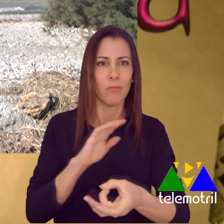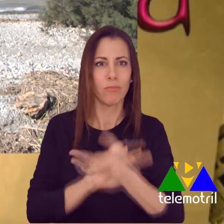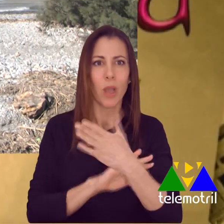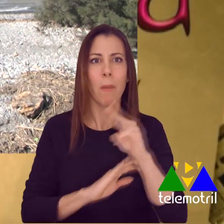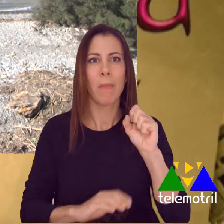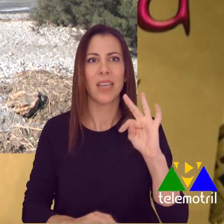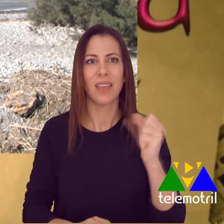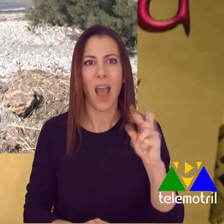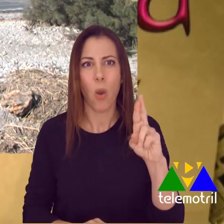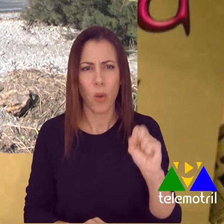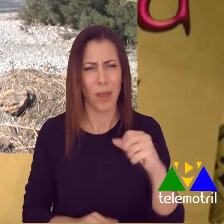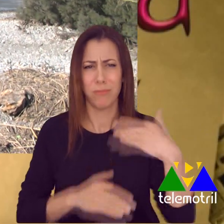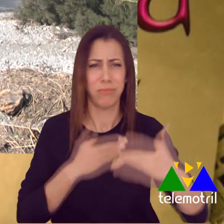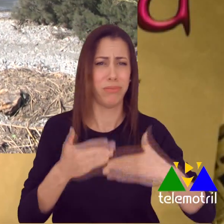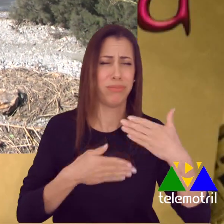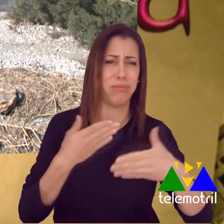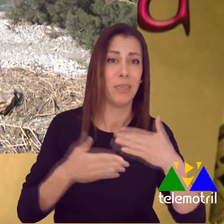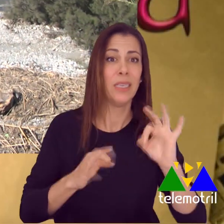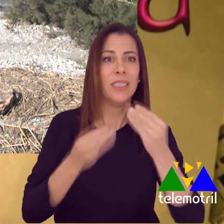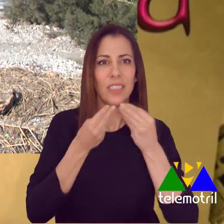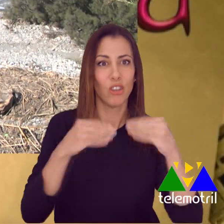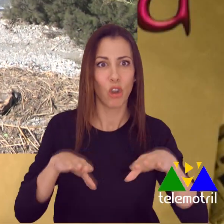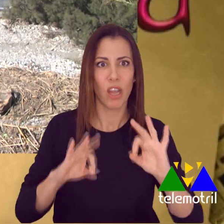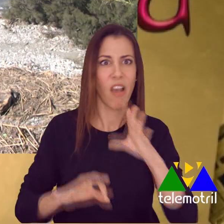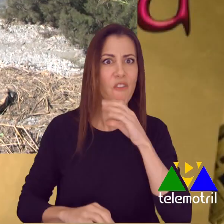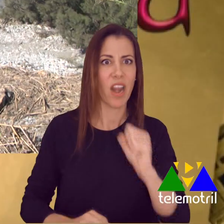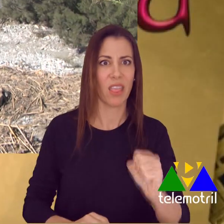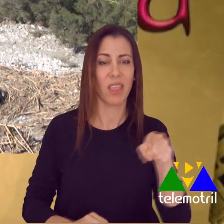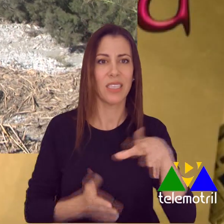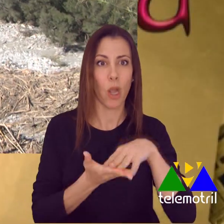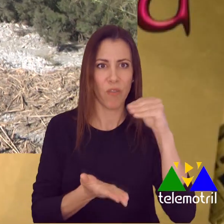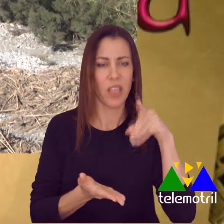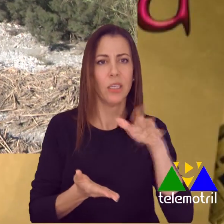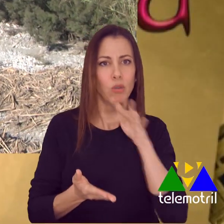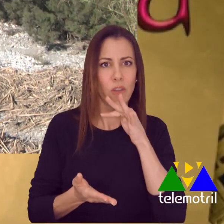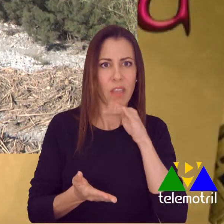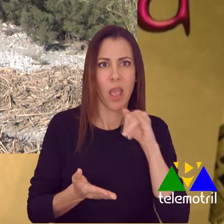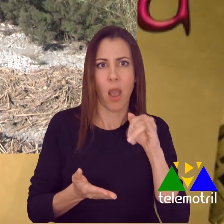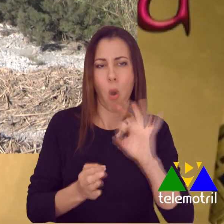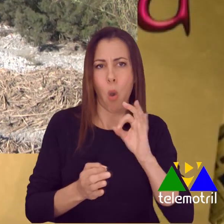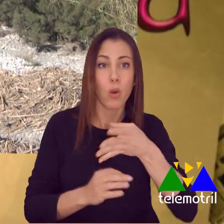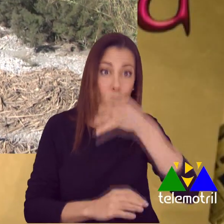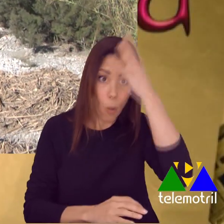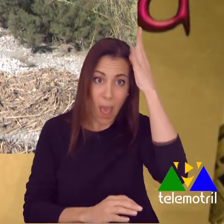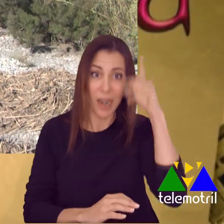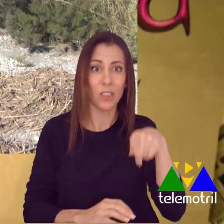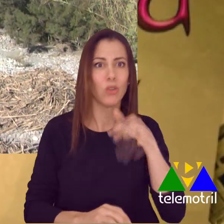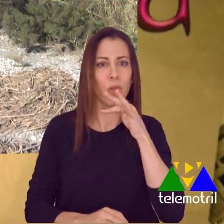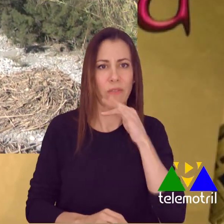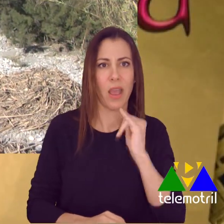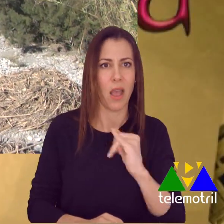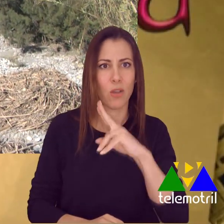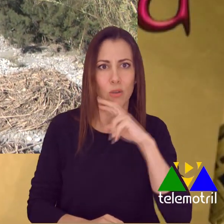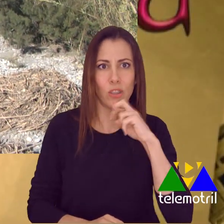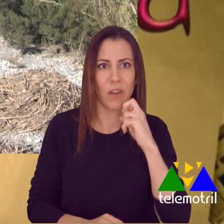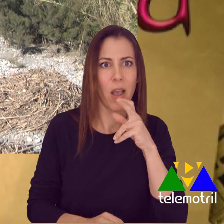Motril, y por supuesto claro, la historia fenicia de Salobreña que se conserva, o romana de Salobreña que se conserva